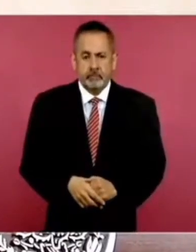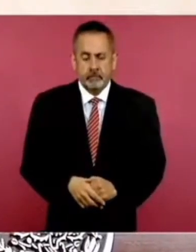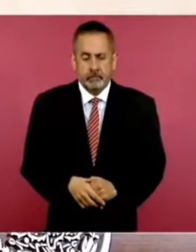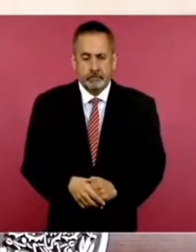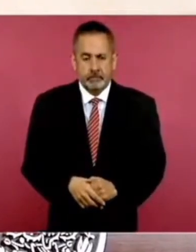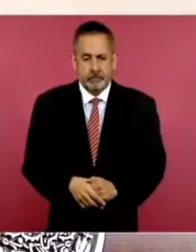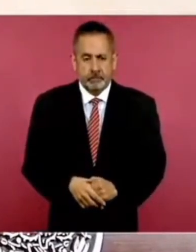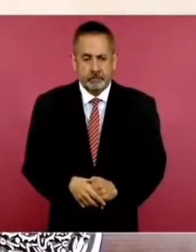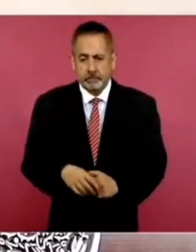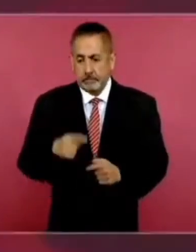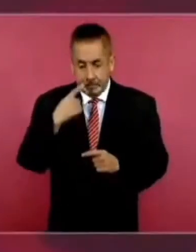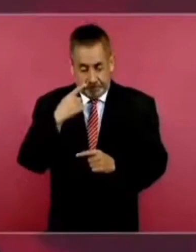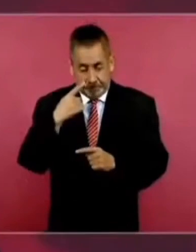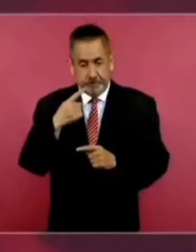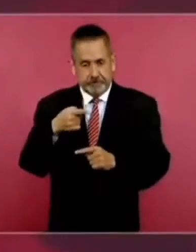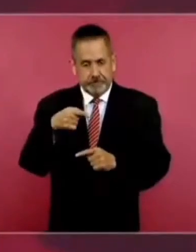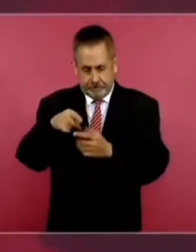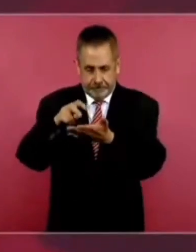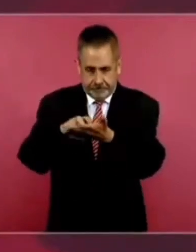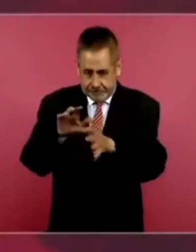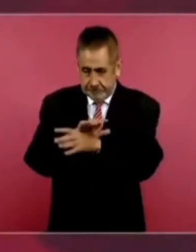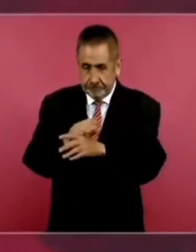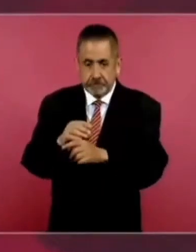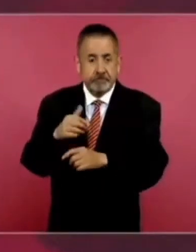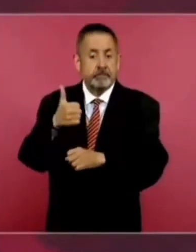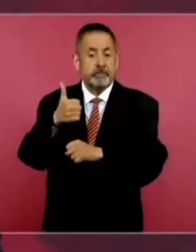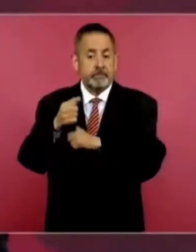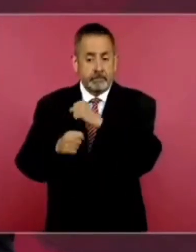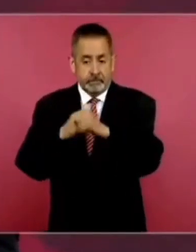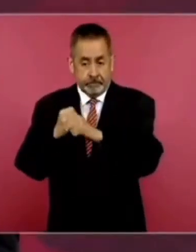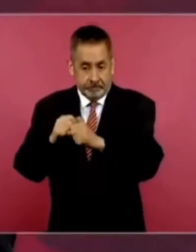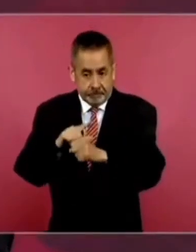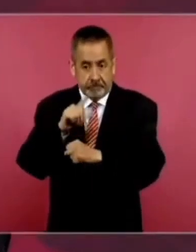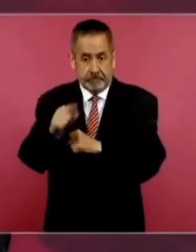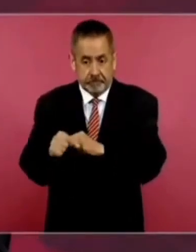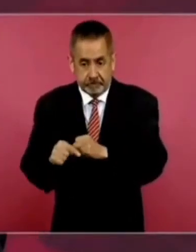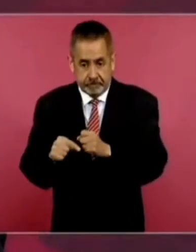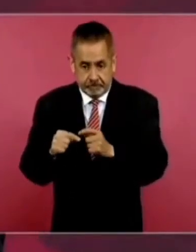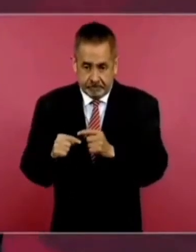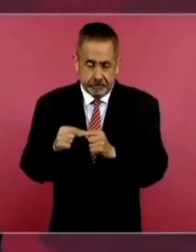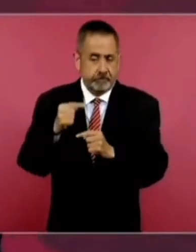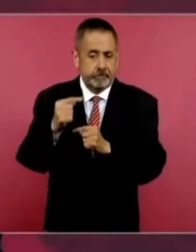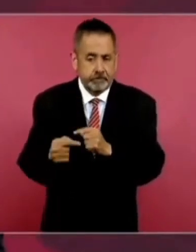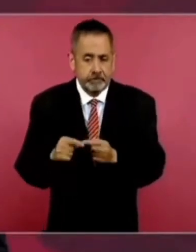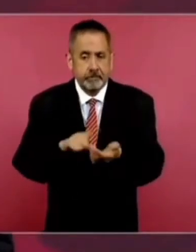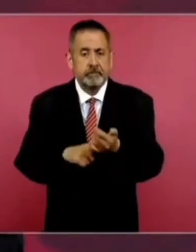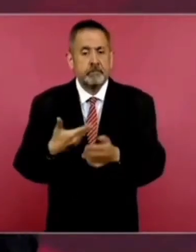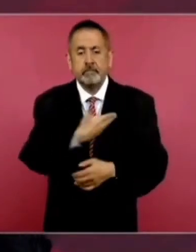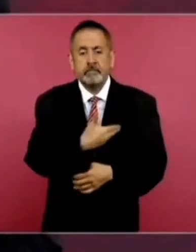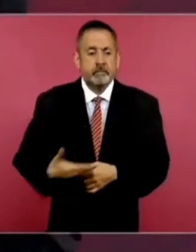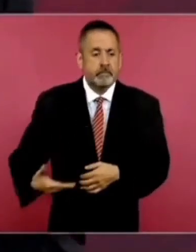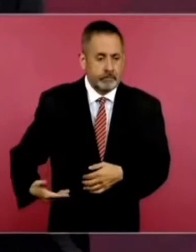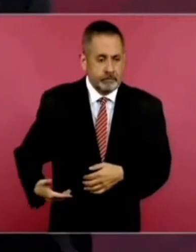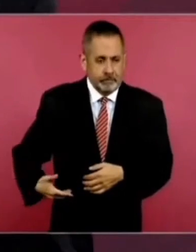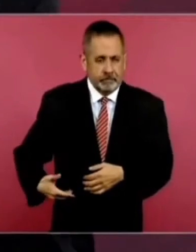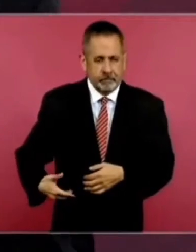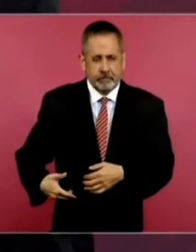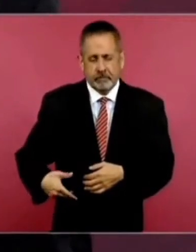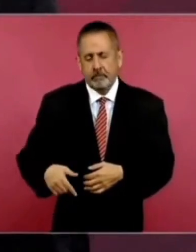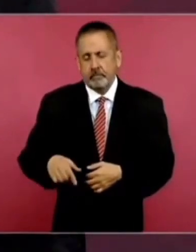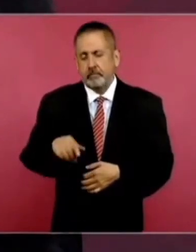al sexenio siguiente, y ojalá también lo revisen, el presidente López Mateos